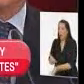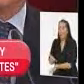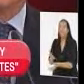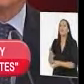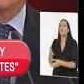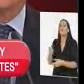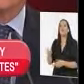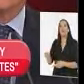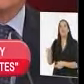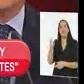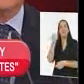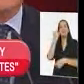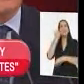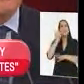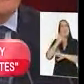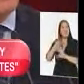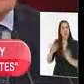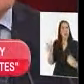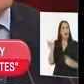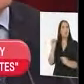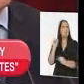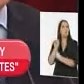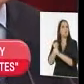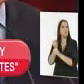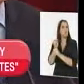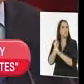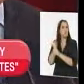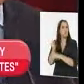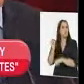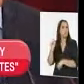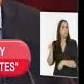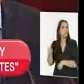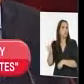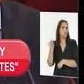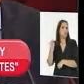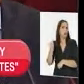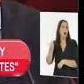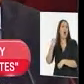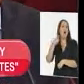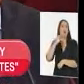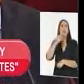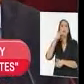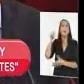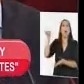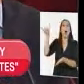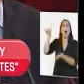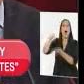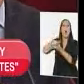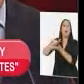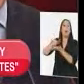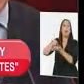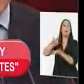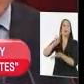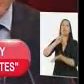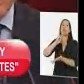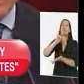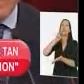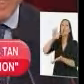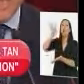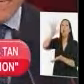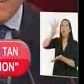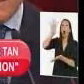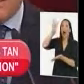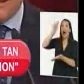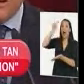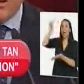medio de un tironeo que se ha transformado en una pelea política, que lo que intentan los que están de un lado, fundamentalmente hoy muchos de estos,